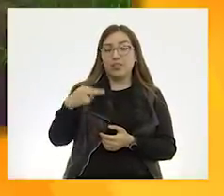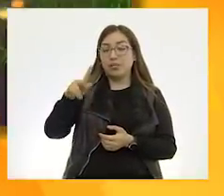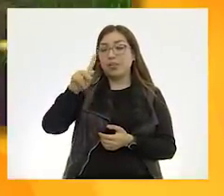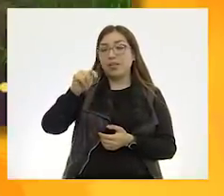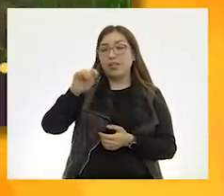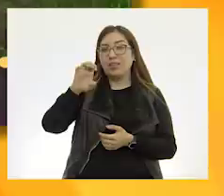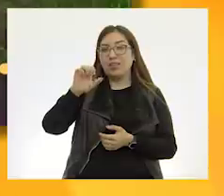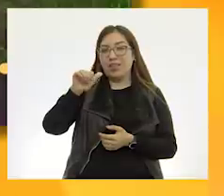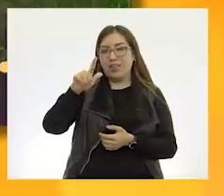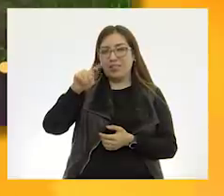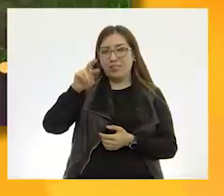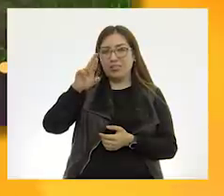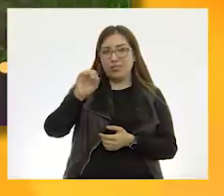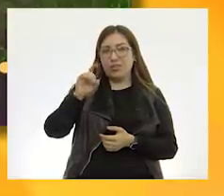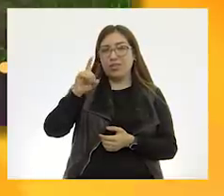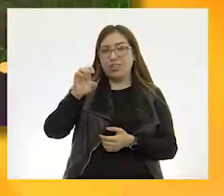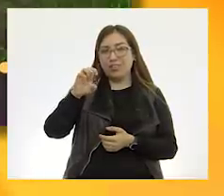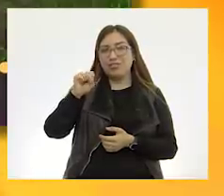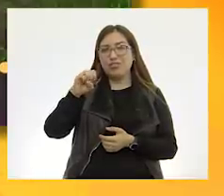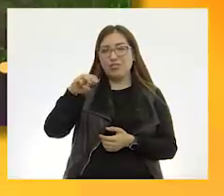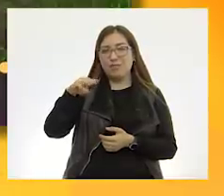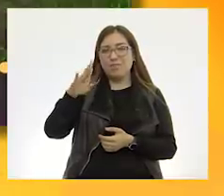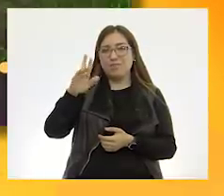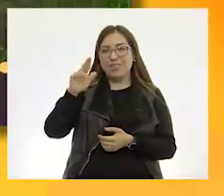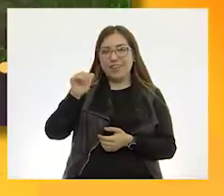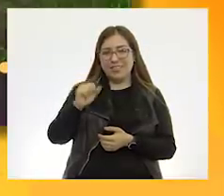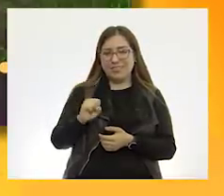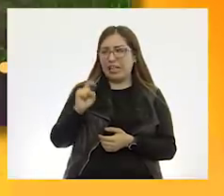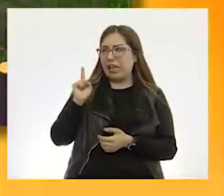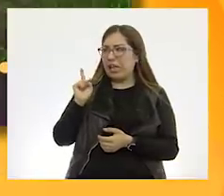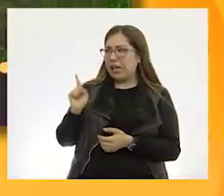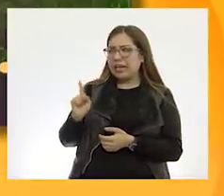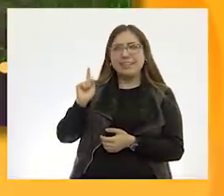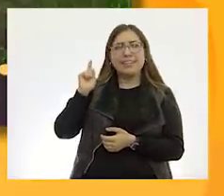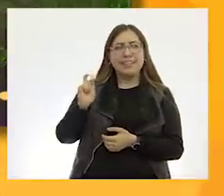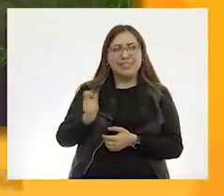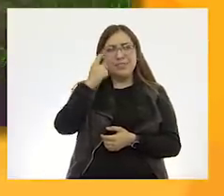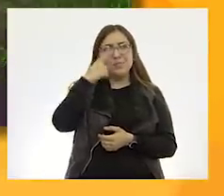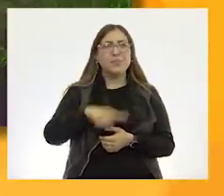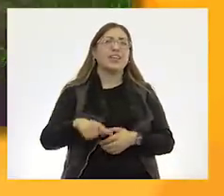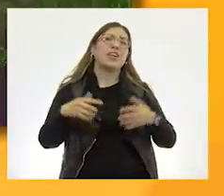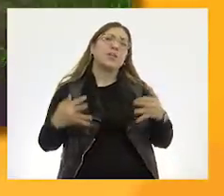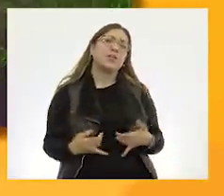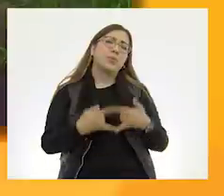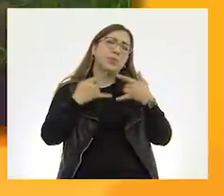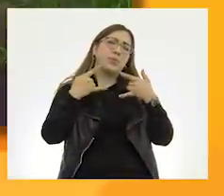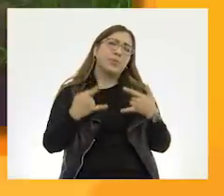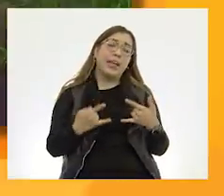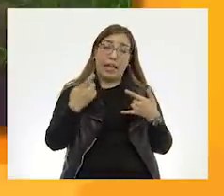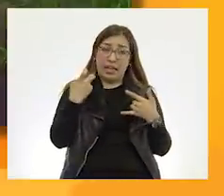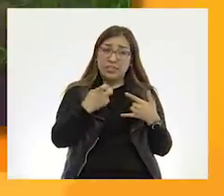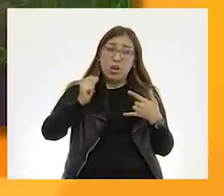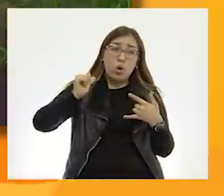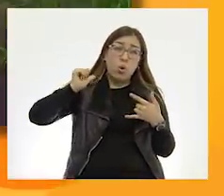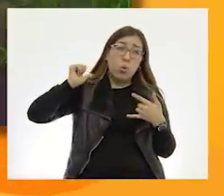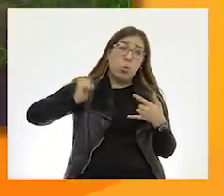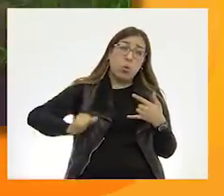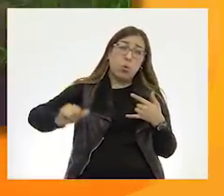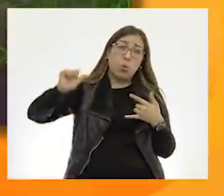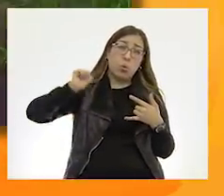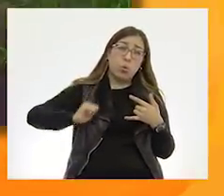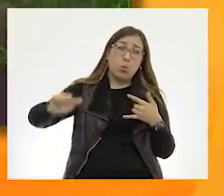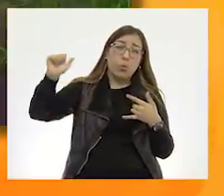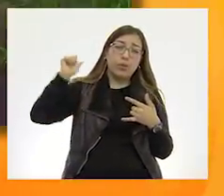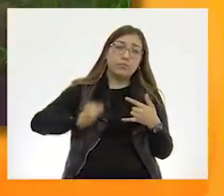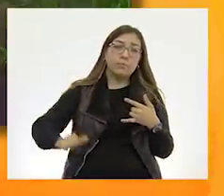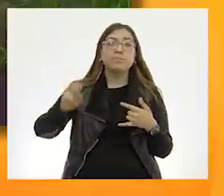sombras. Y con ellas podemos contar historias. Y existen desde hace muchísimos, muchísimos años. Han